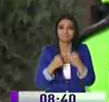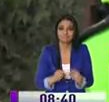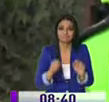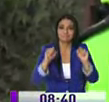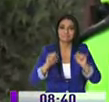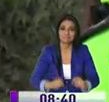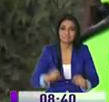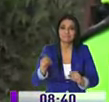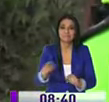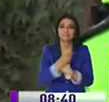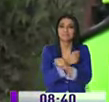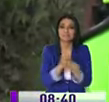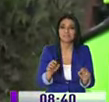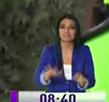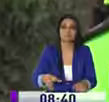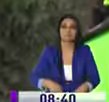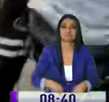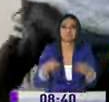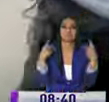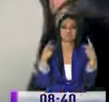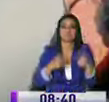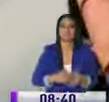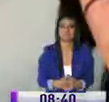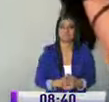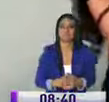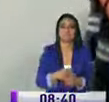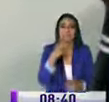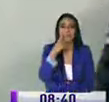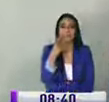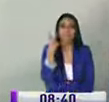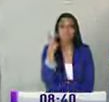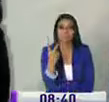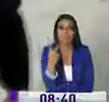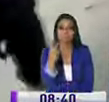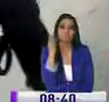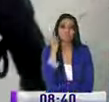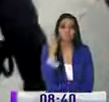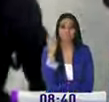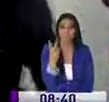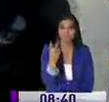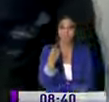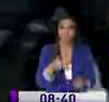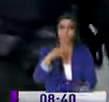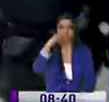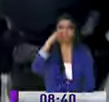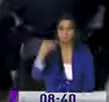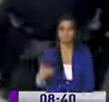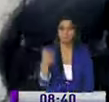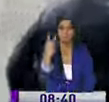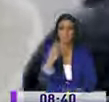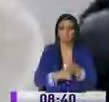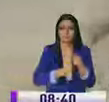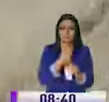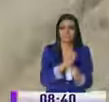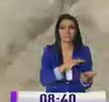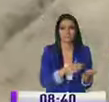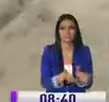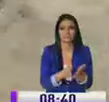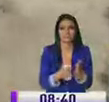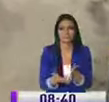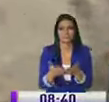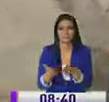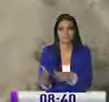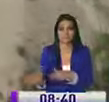inmediatamente socorrer a las víctimas dos hombres igual número de mujeres además de un menor de 12 años perdieron la vida siete